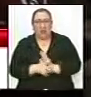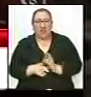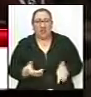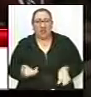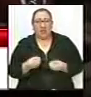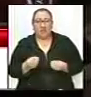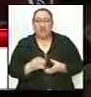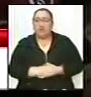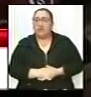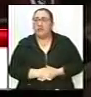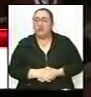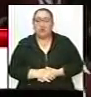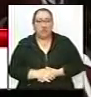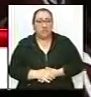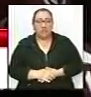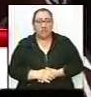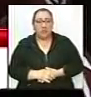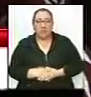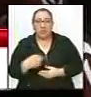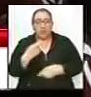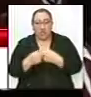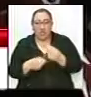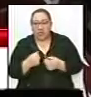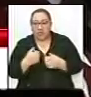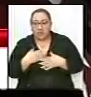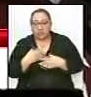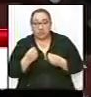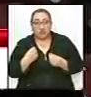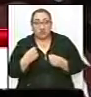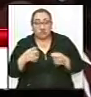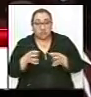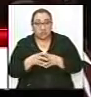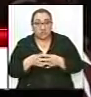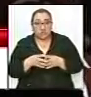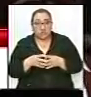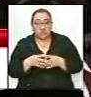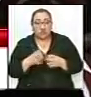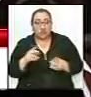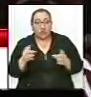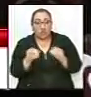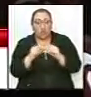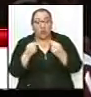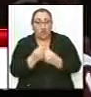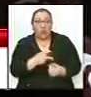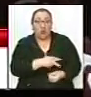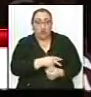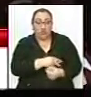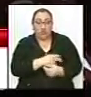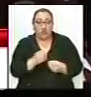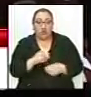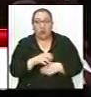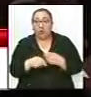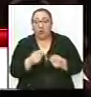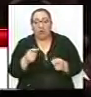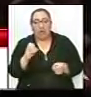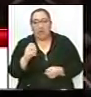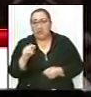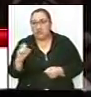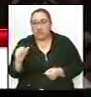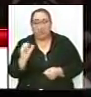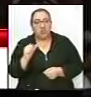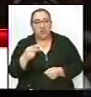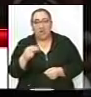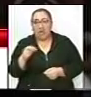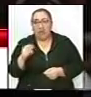pues el que la ha promovido. Yo vuelvo a repetir, en mi calidad de vocero de Fuerza Popular, al igual que otros voceros como el congresista del Castillo, Chepú,